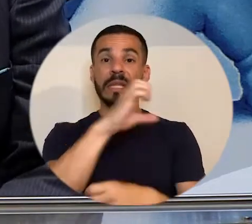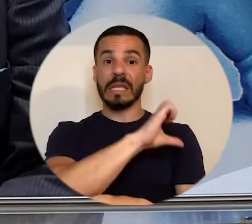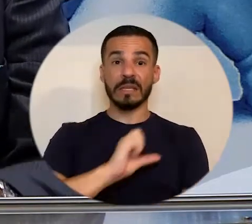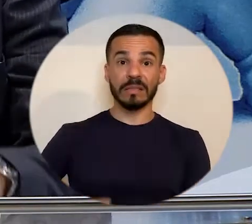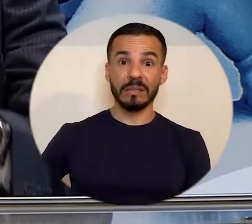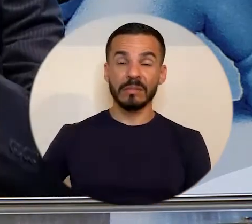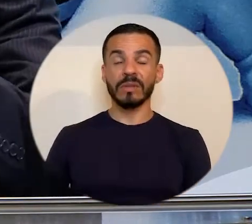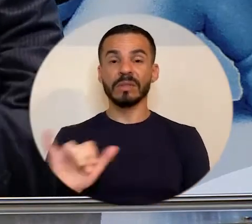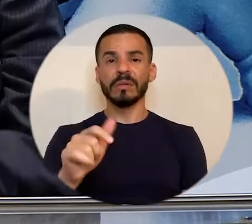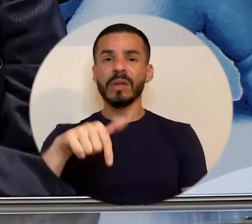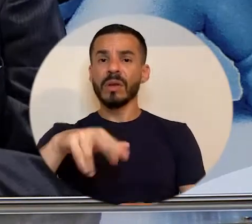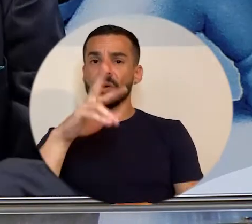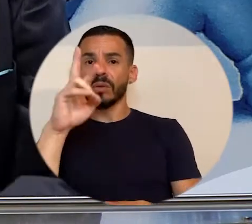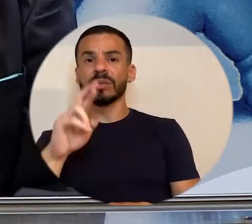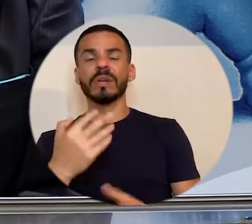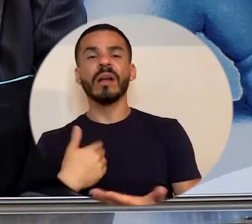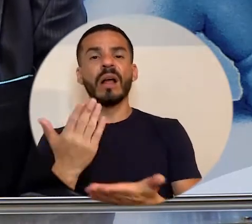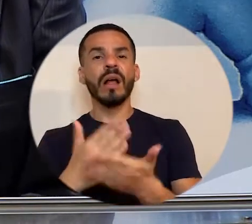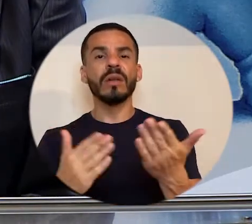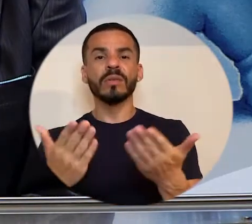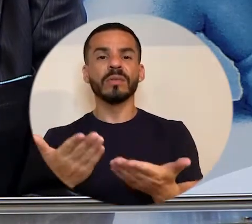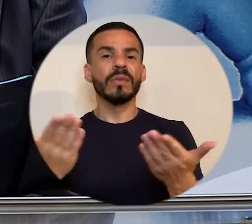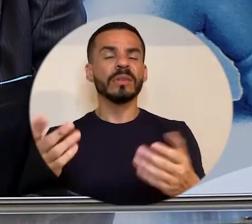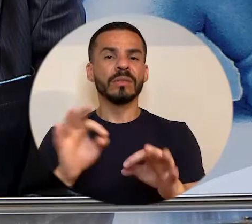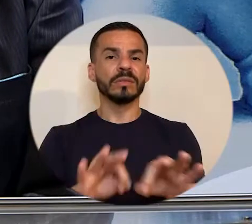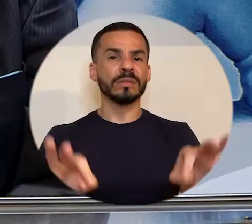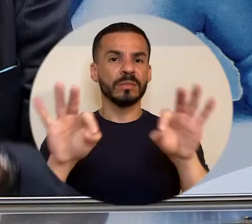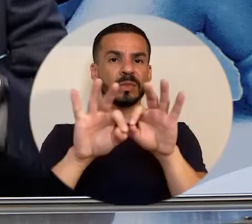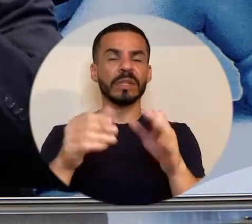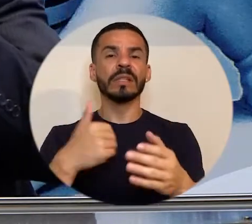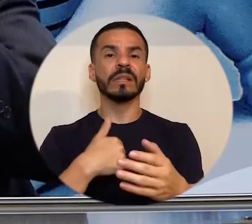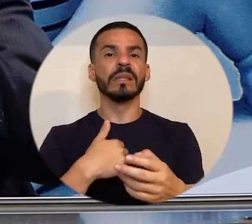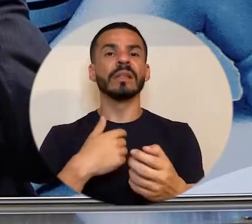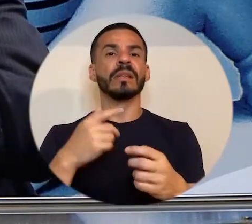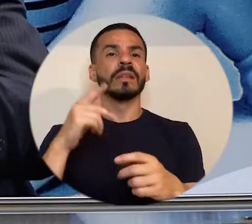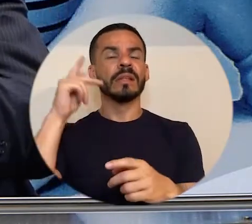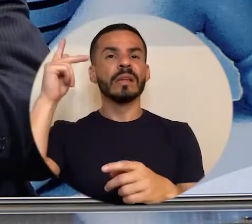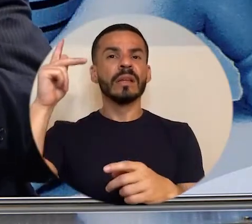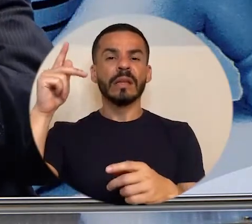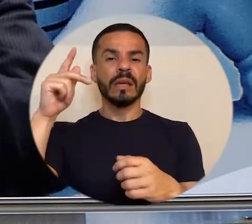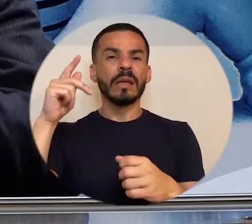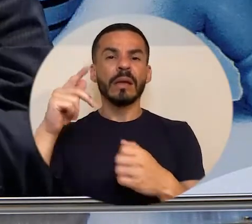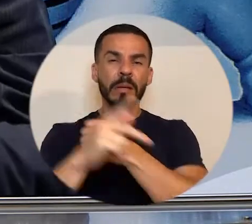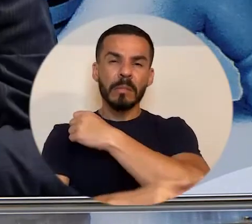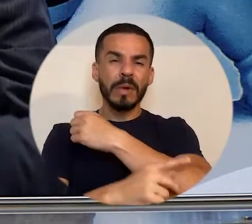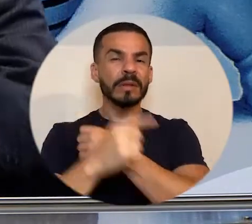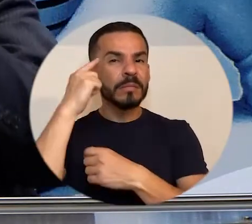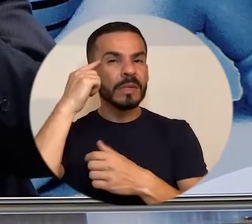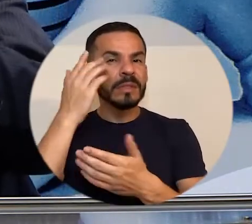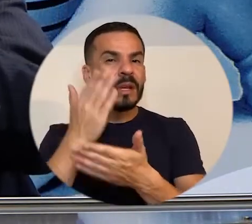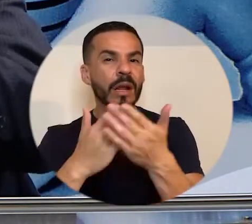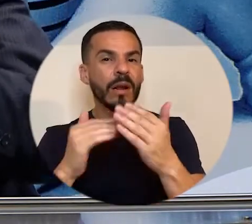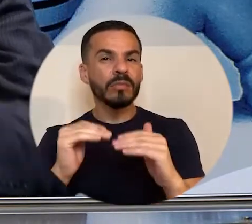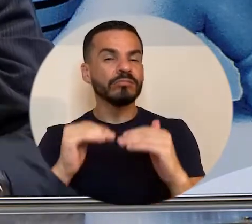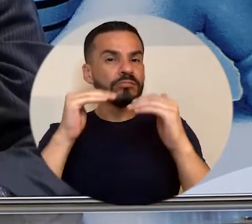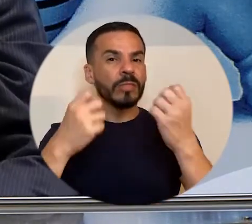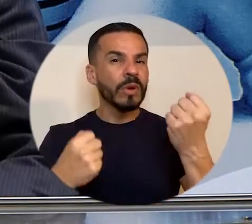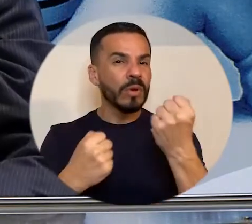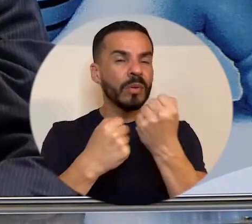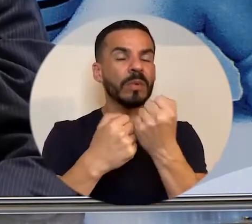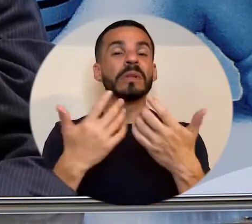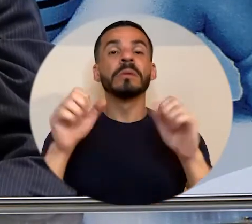Salvador. Con Costa Rica creo que van a haber algunos factores importantes. Tiene el país que pensar en alcanzar algún alto grado de